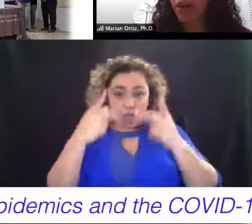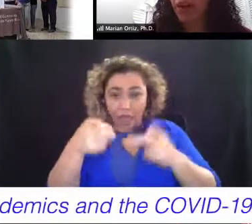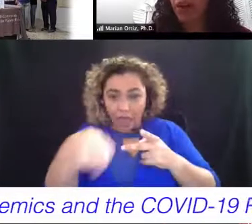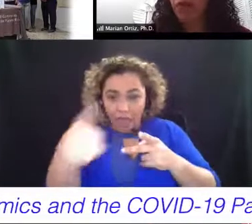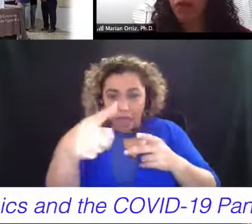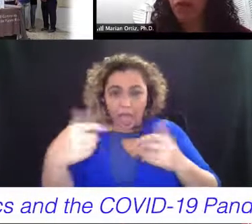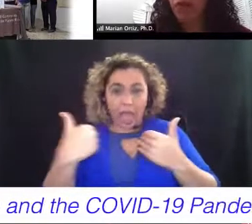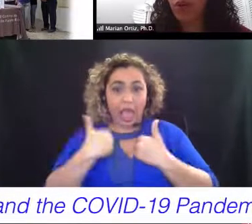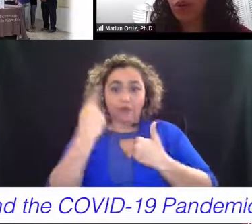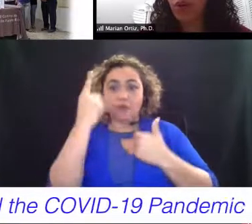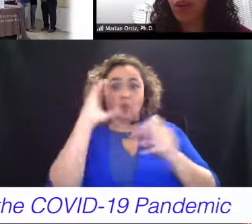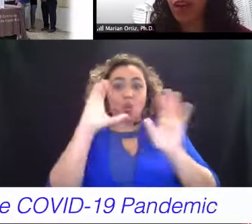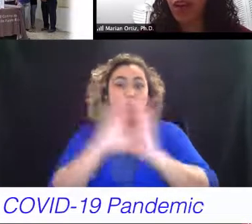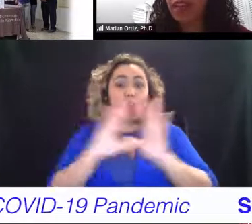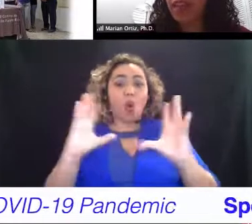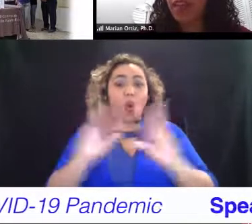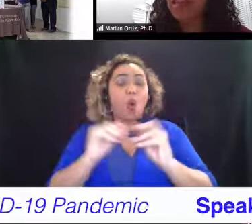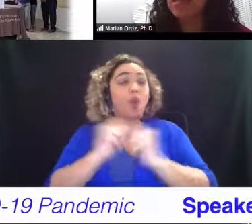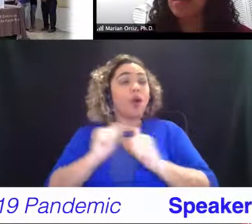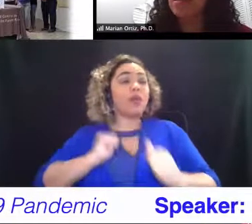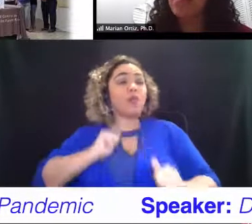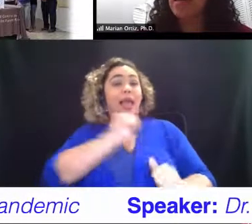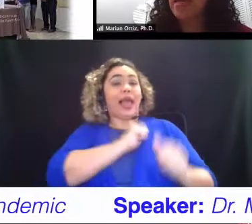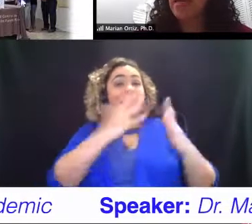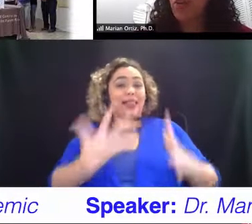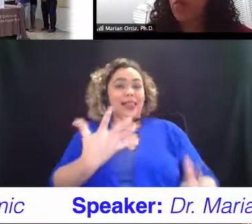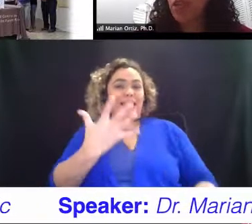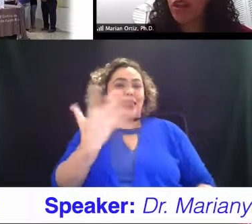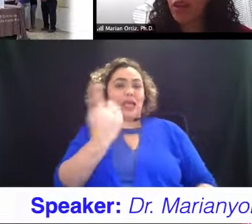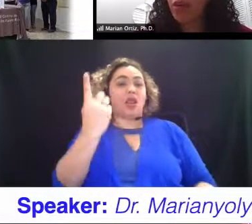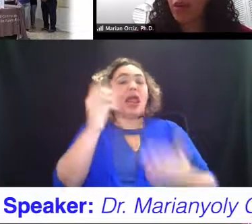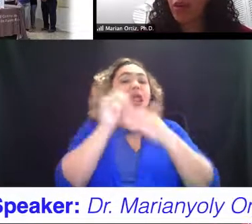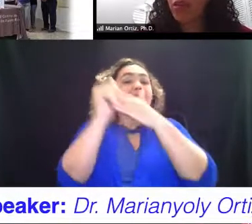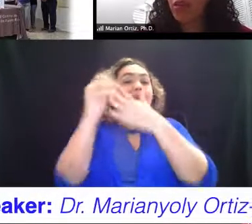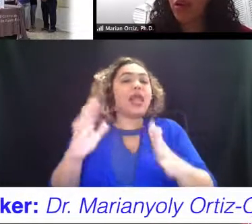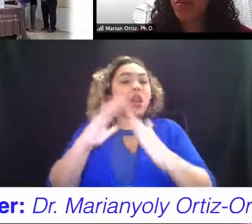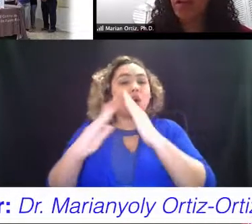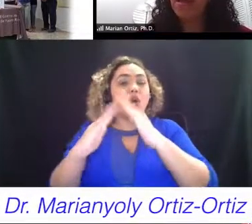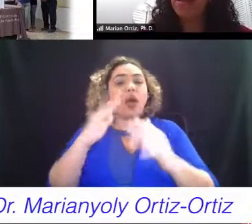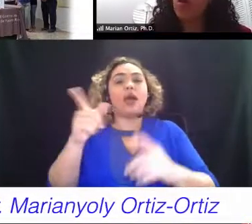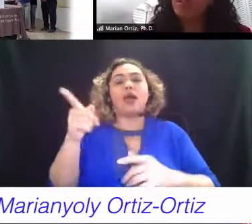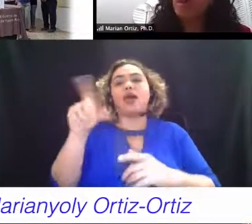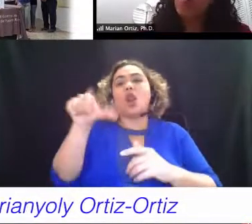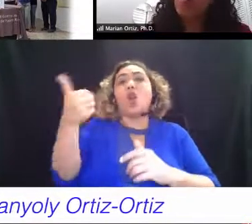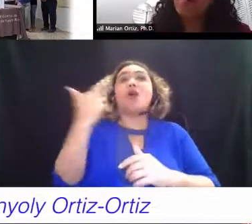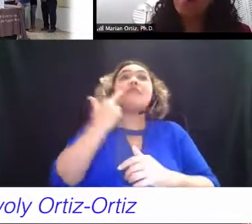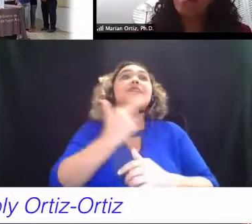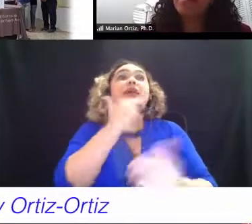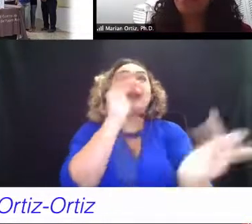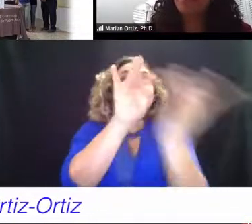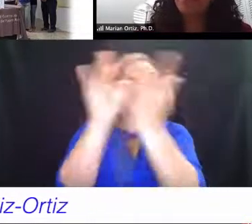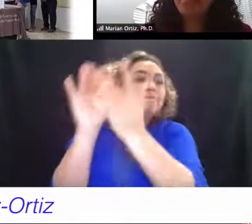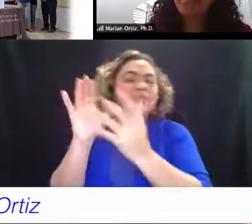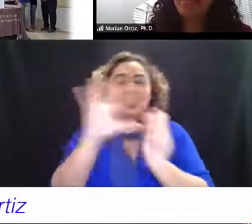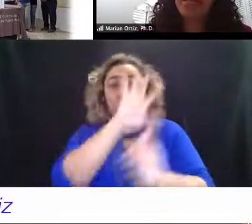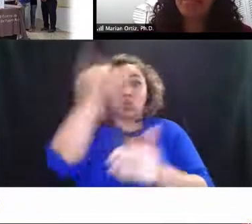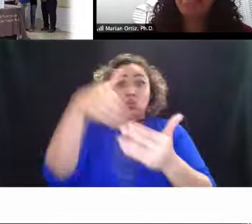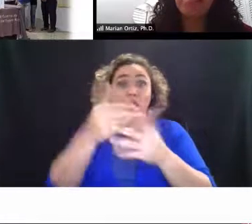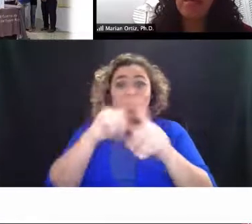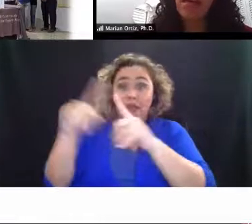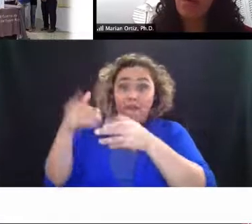una de las fotos una reunión con la alcaldesa, líderes comunitarios, colaboración con restaurantes, toda esa combinación de